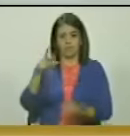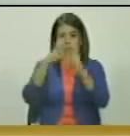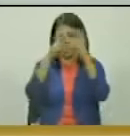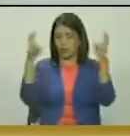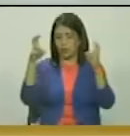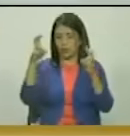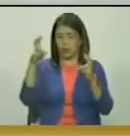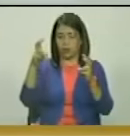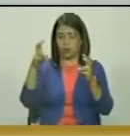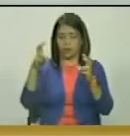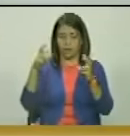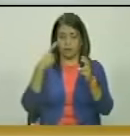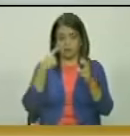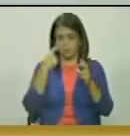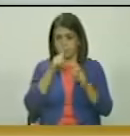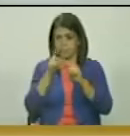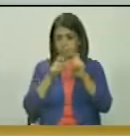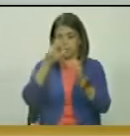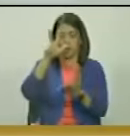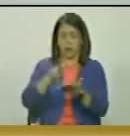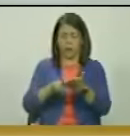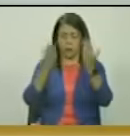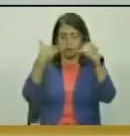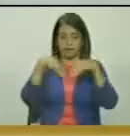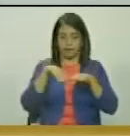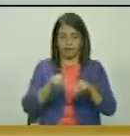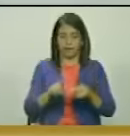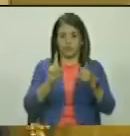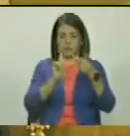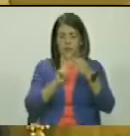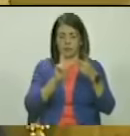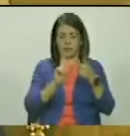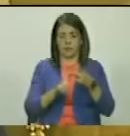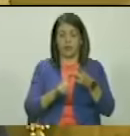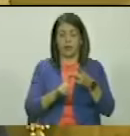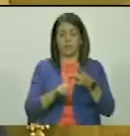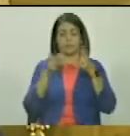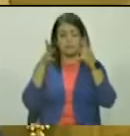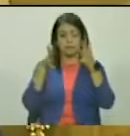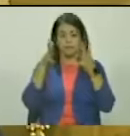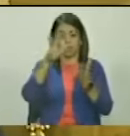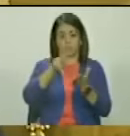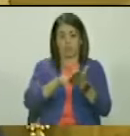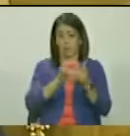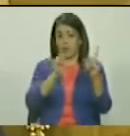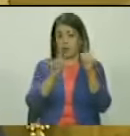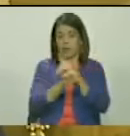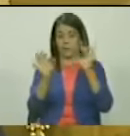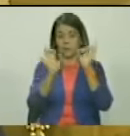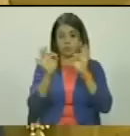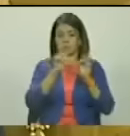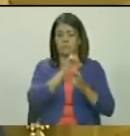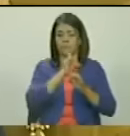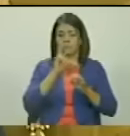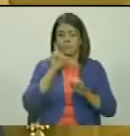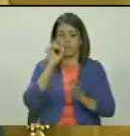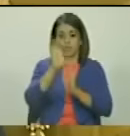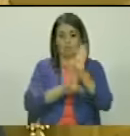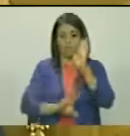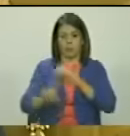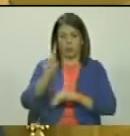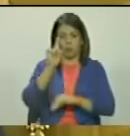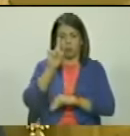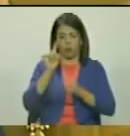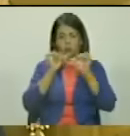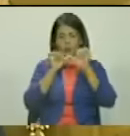título de la ley aprobado siguiente segundo se sugiere aprobar sin modificación la denominación del capítulo